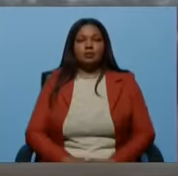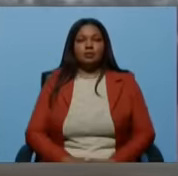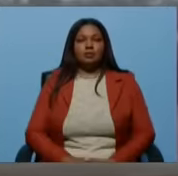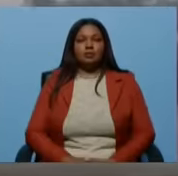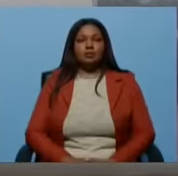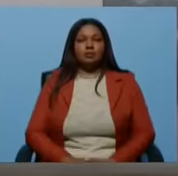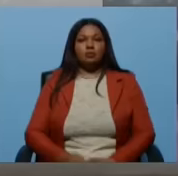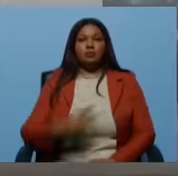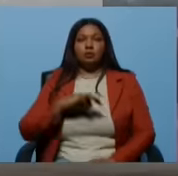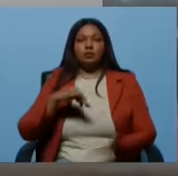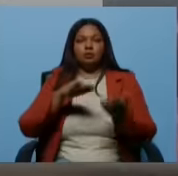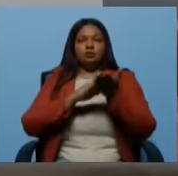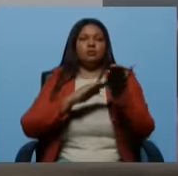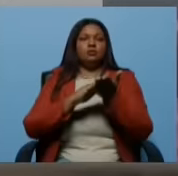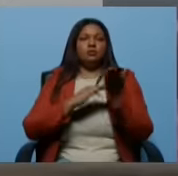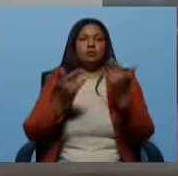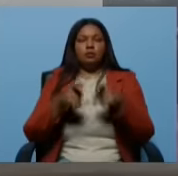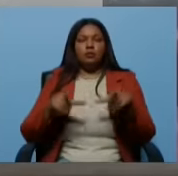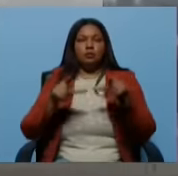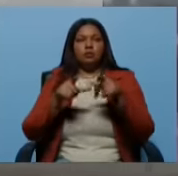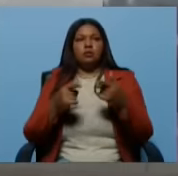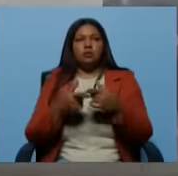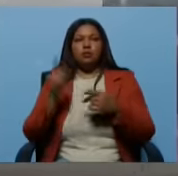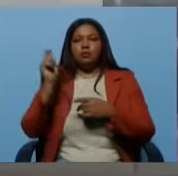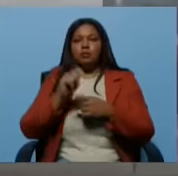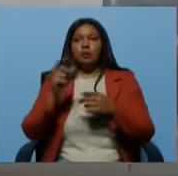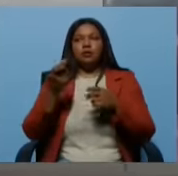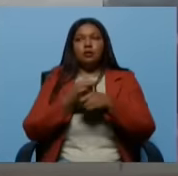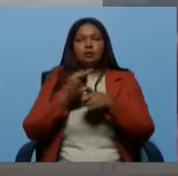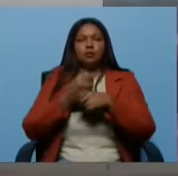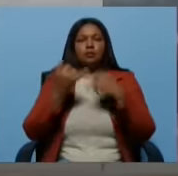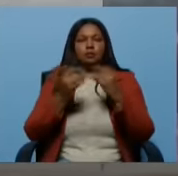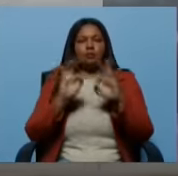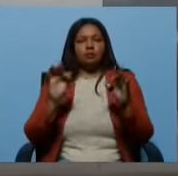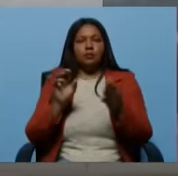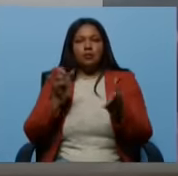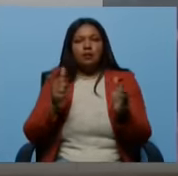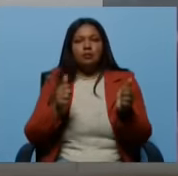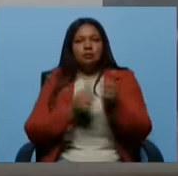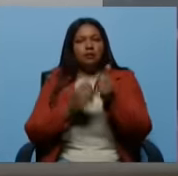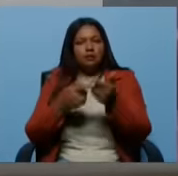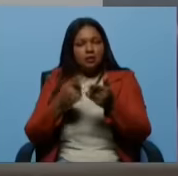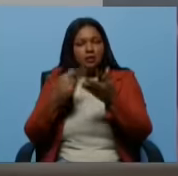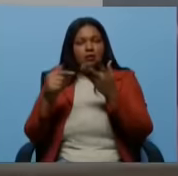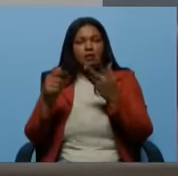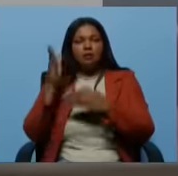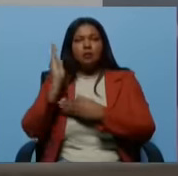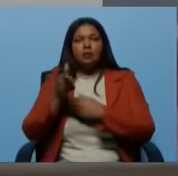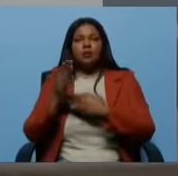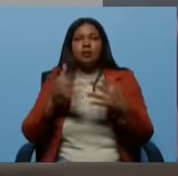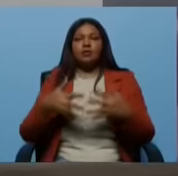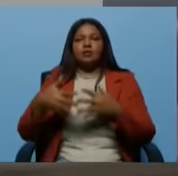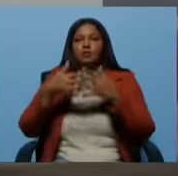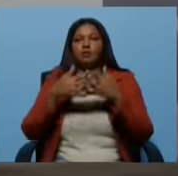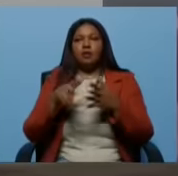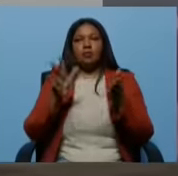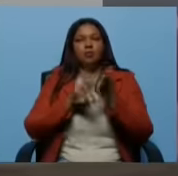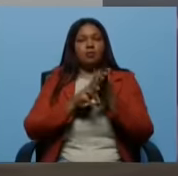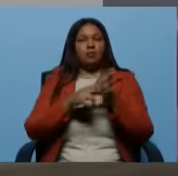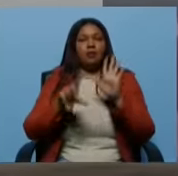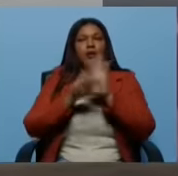a la Cámara de la Planta. Ya para el mes de agosto, en el marco del Tratado de Asistencia Jurídica Mutua en Asuntos Penales con Estados Unidos, aprobada por la